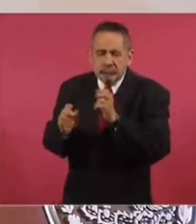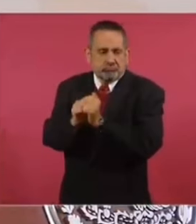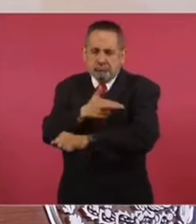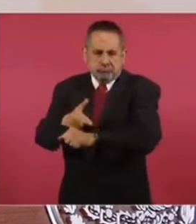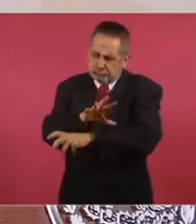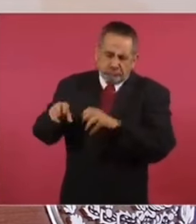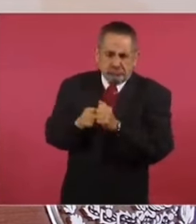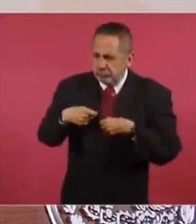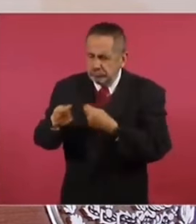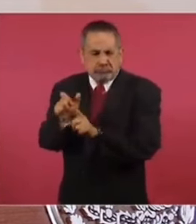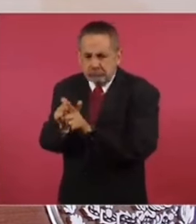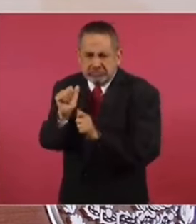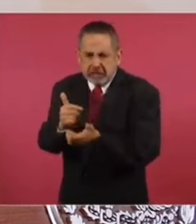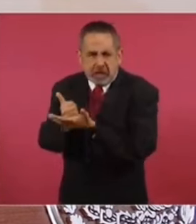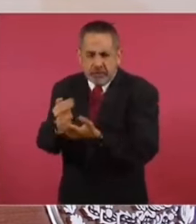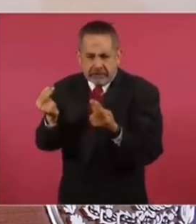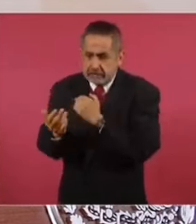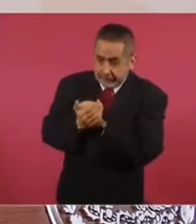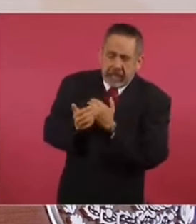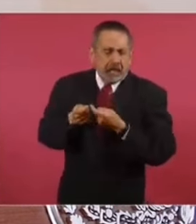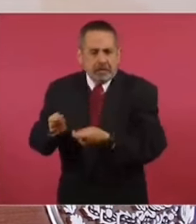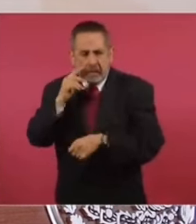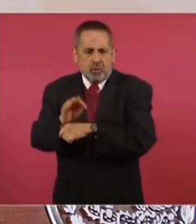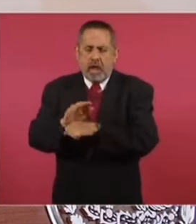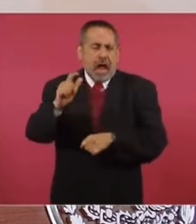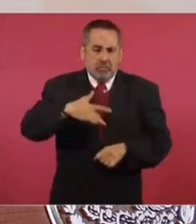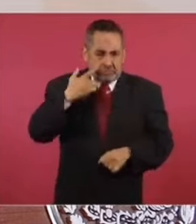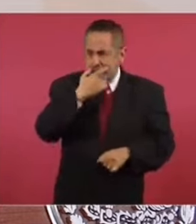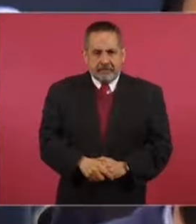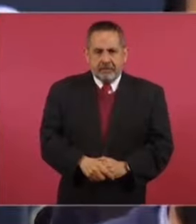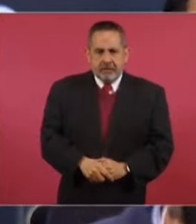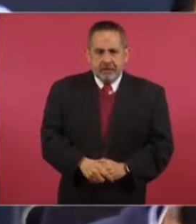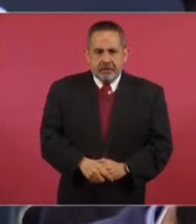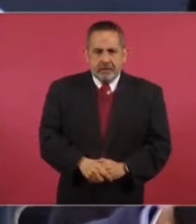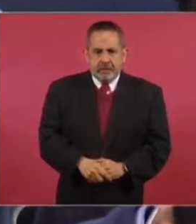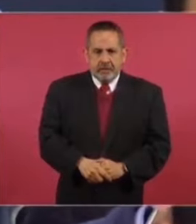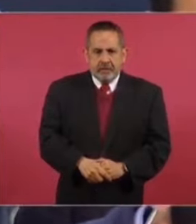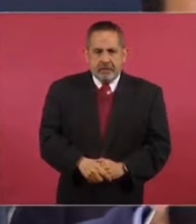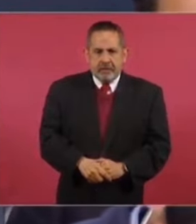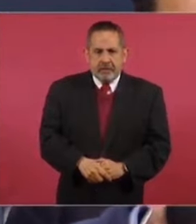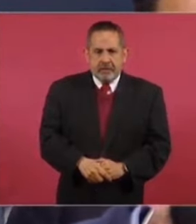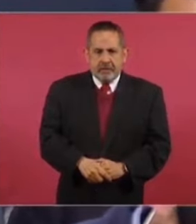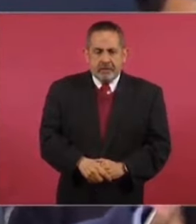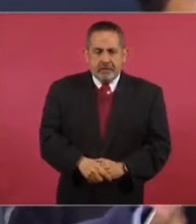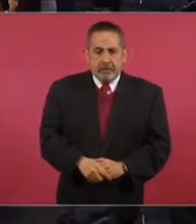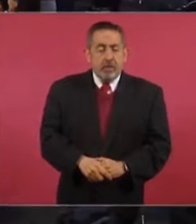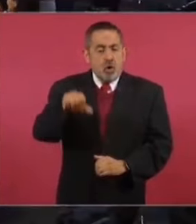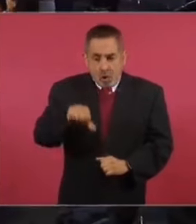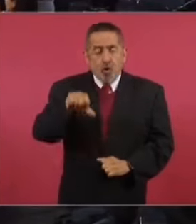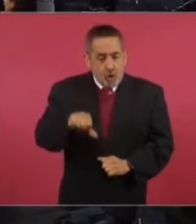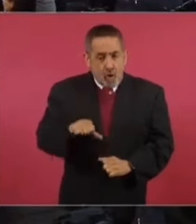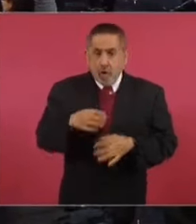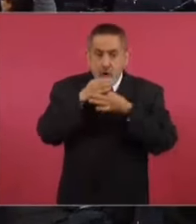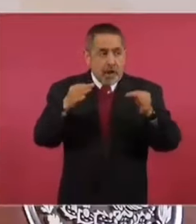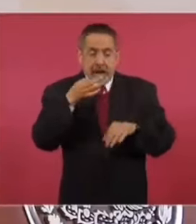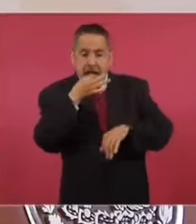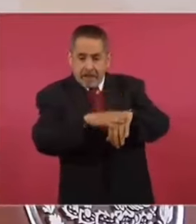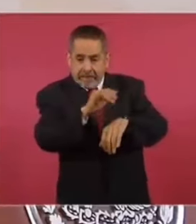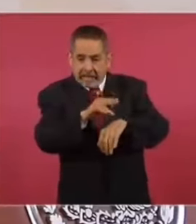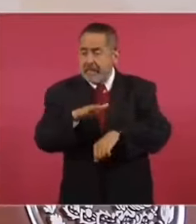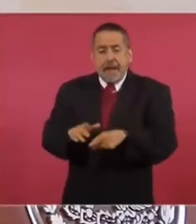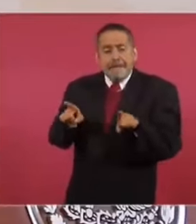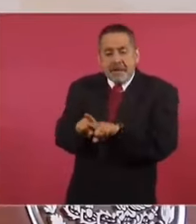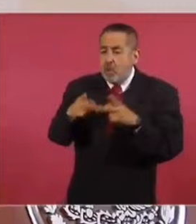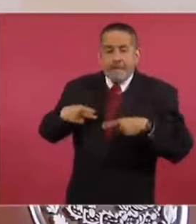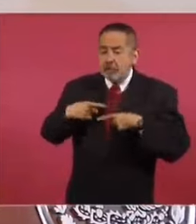hacer pues extender cualquier tipo de ayuda que soliciten para proteger en caso de que así lo requieran. ¿En qué tiempo van a hacer esa notificación? El día de hoy, una vez que se notifica al INAI, al mismo tiempo